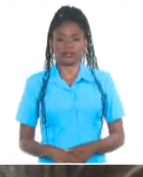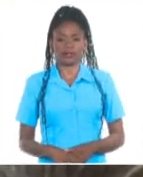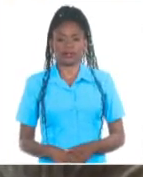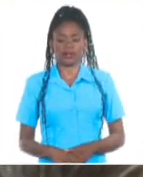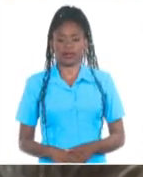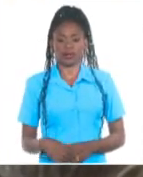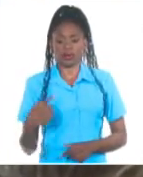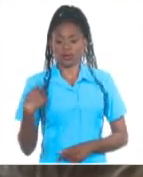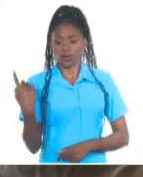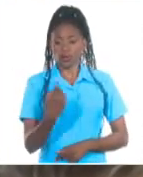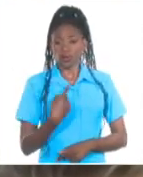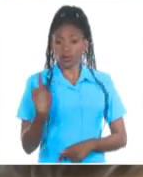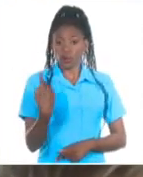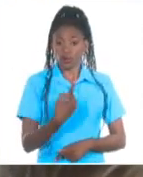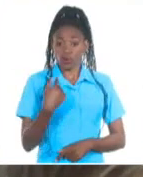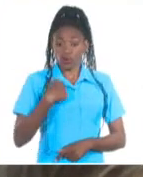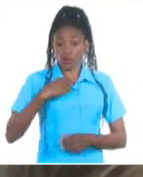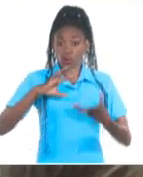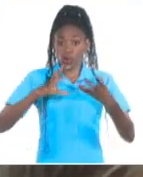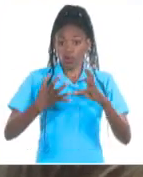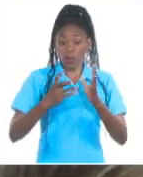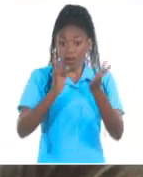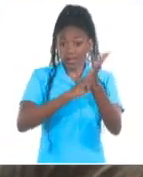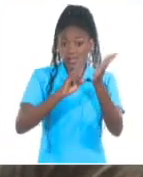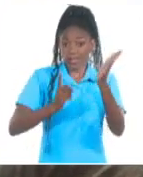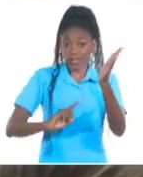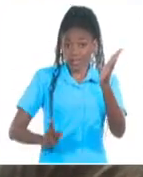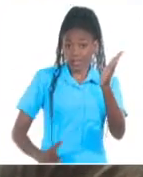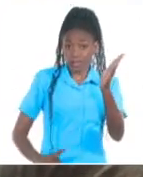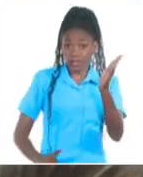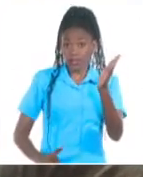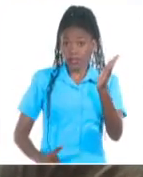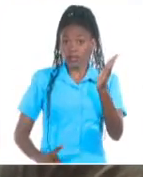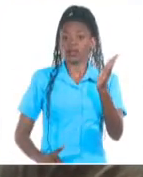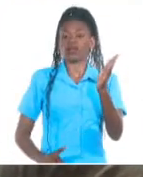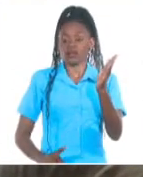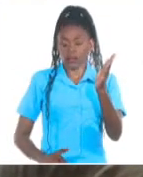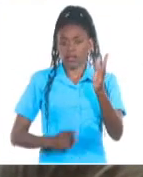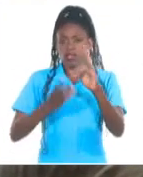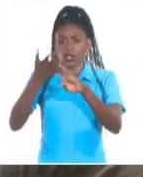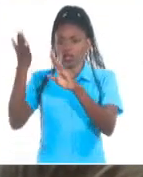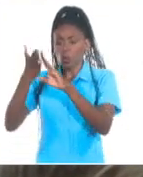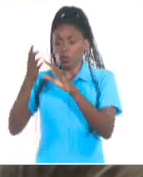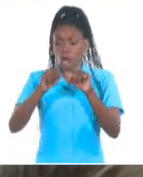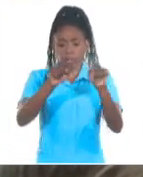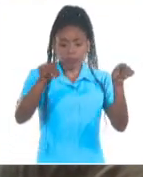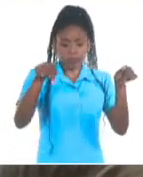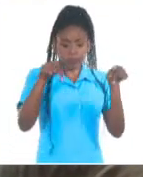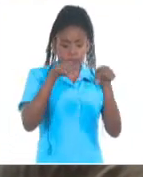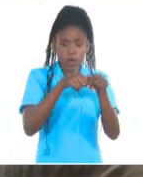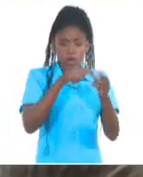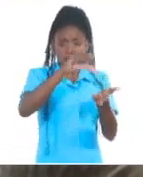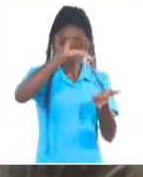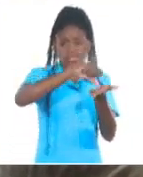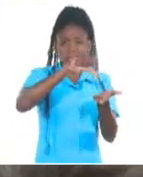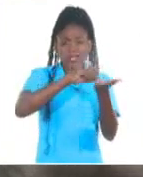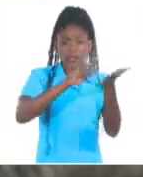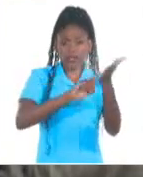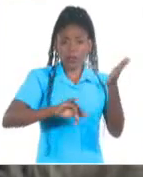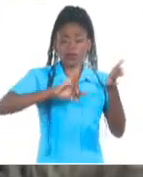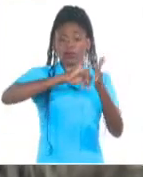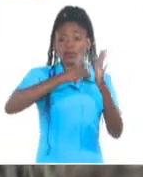Esperamos que en materia de energías renovables y construcción de los centrales eléctricos y los